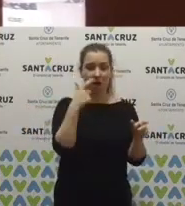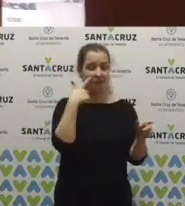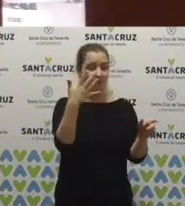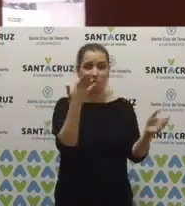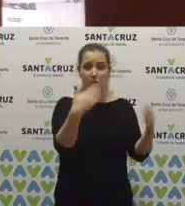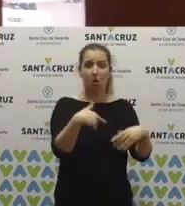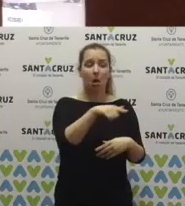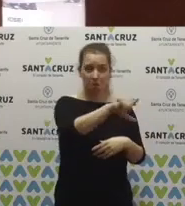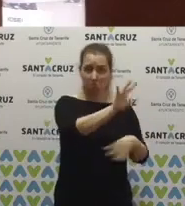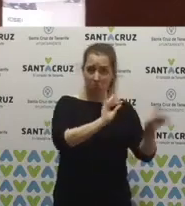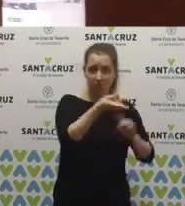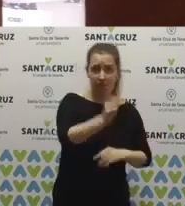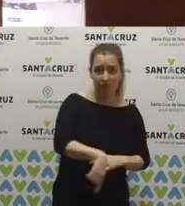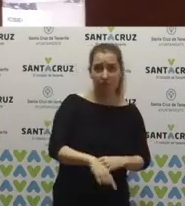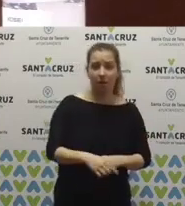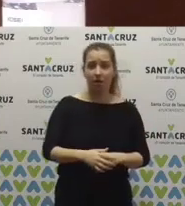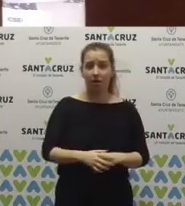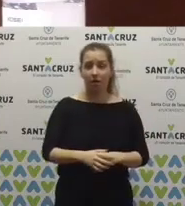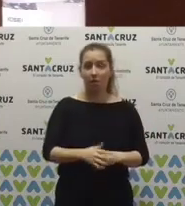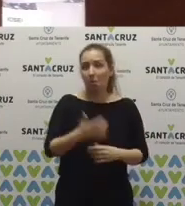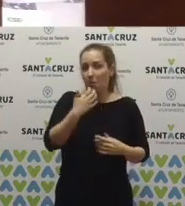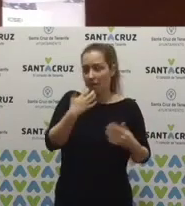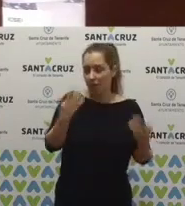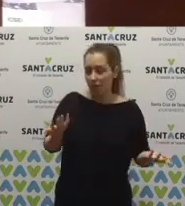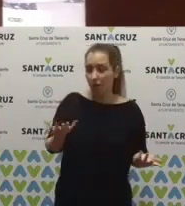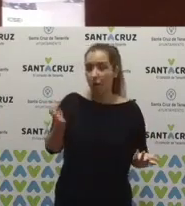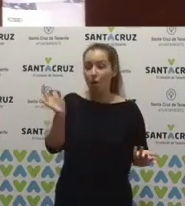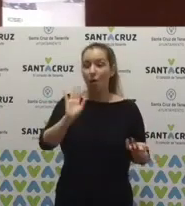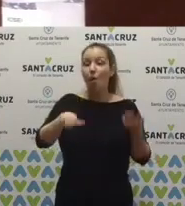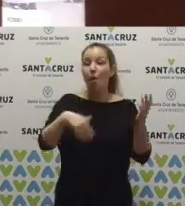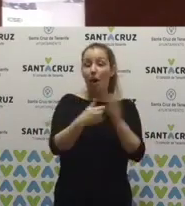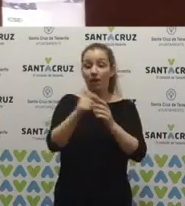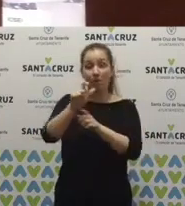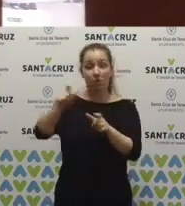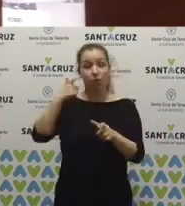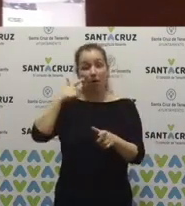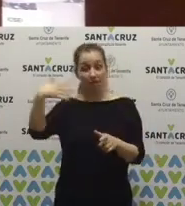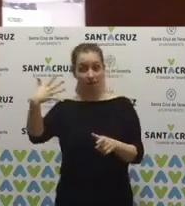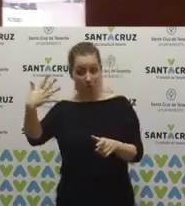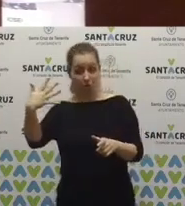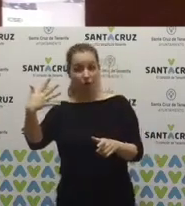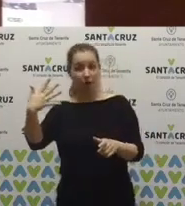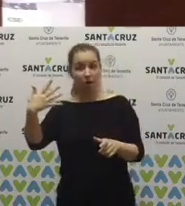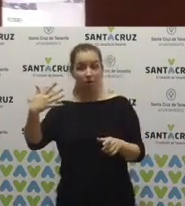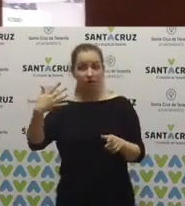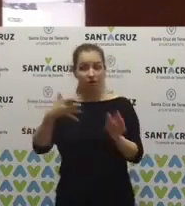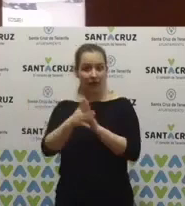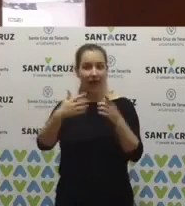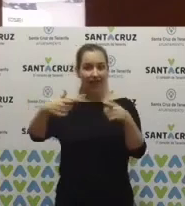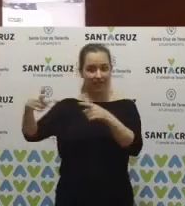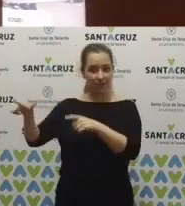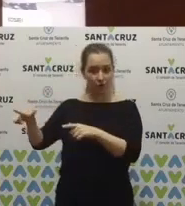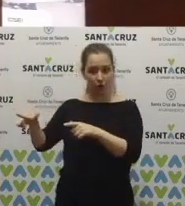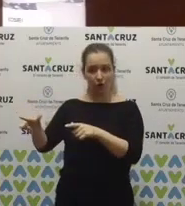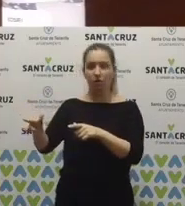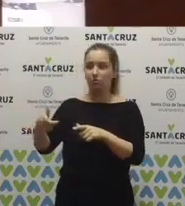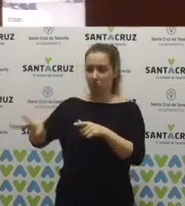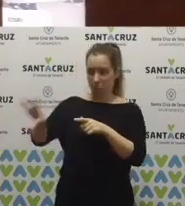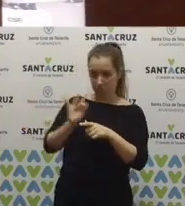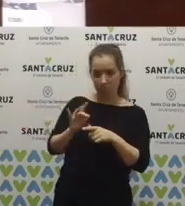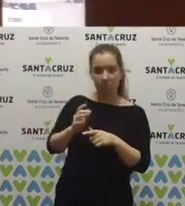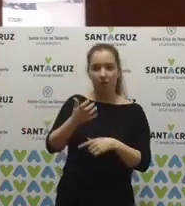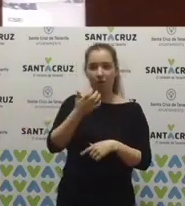por ejemplo e incluso de reconocido desprestigio en amplios sectores de nuestra sociedad por ejemplo